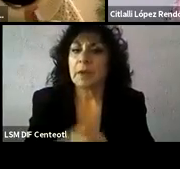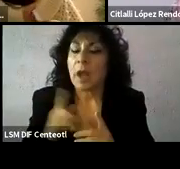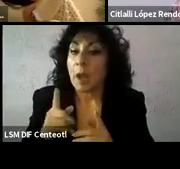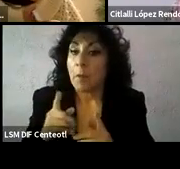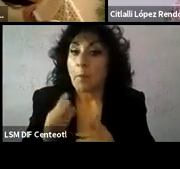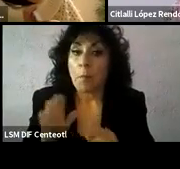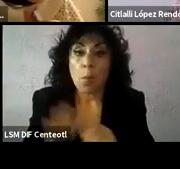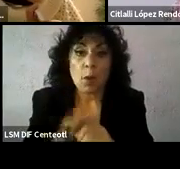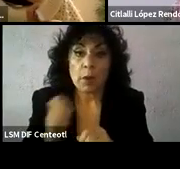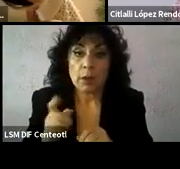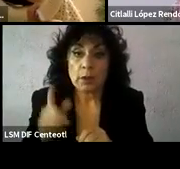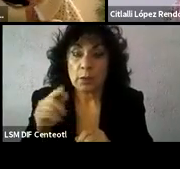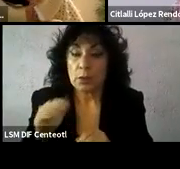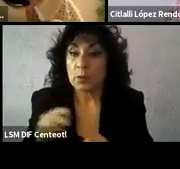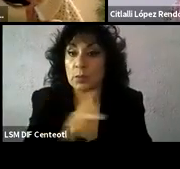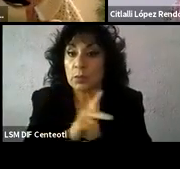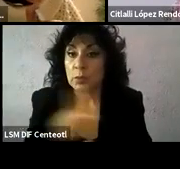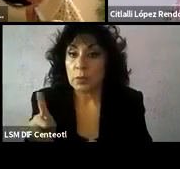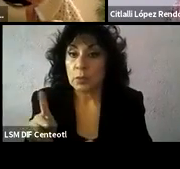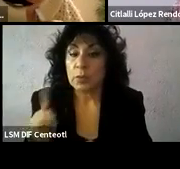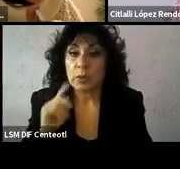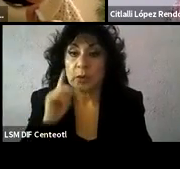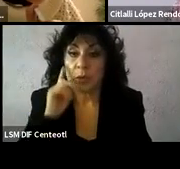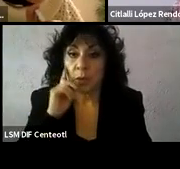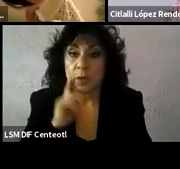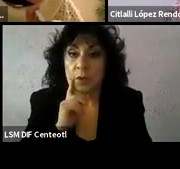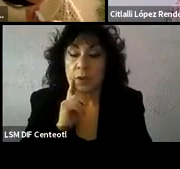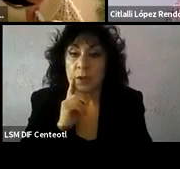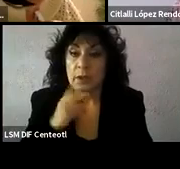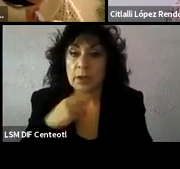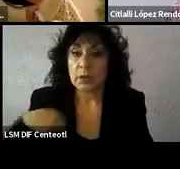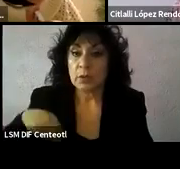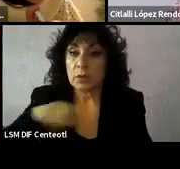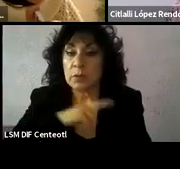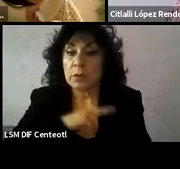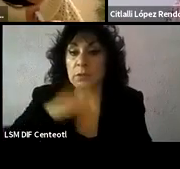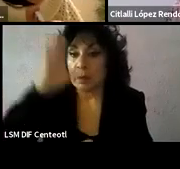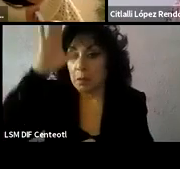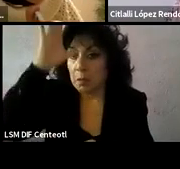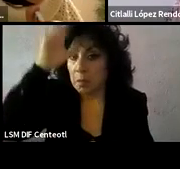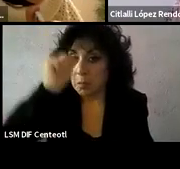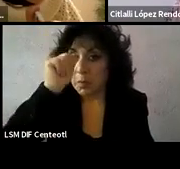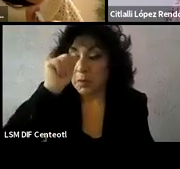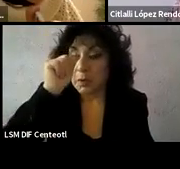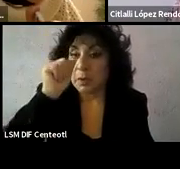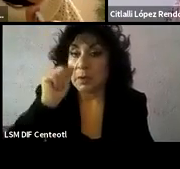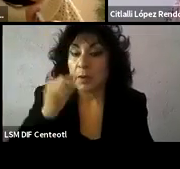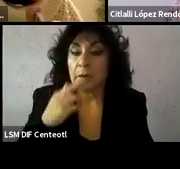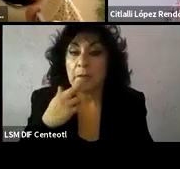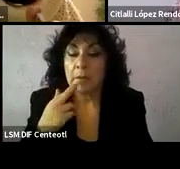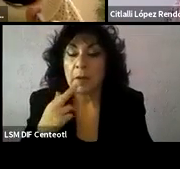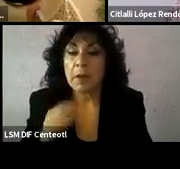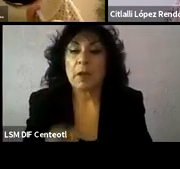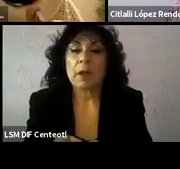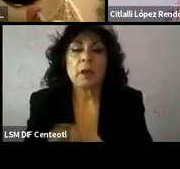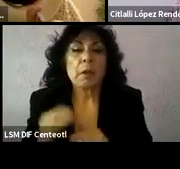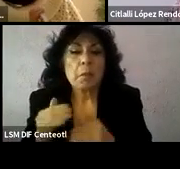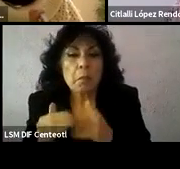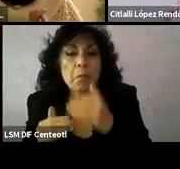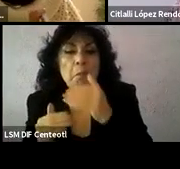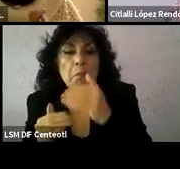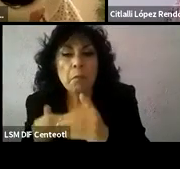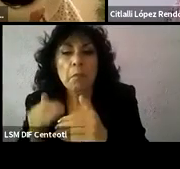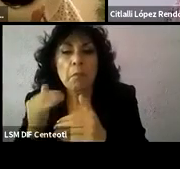la que todas estamos, yo creo que muy de acuerdo, si bien no de todos los pasos a seguir, pero sí donde